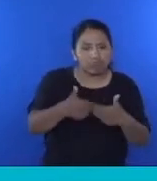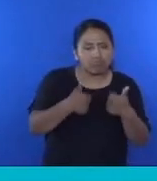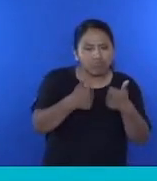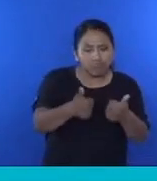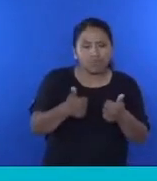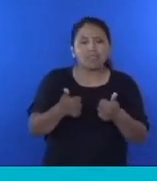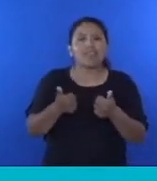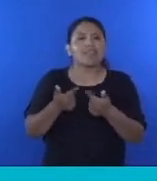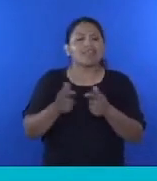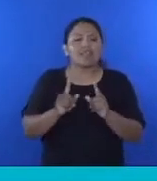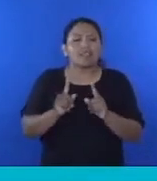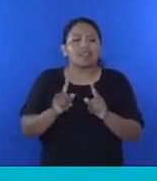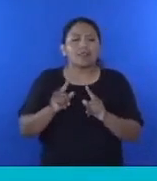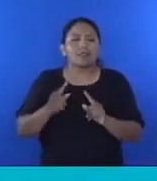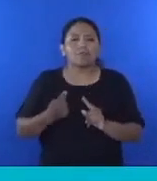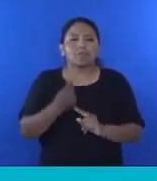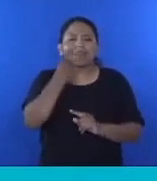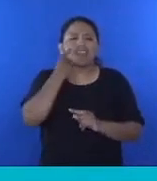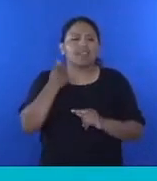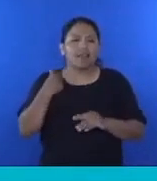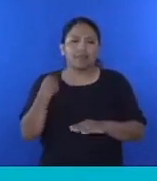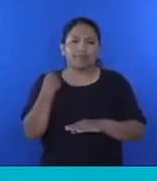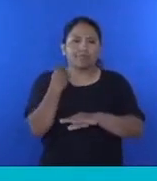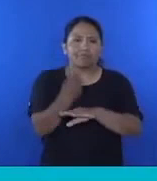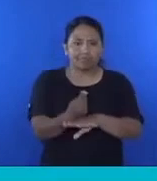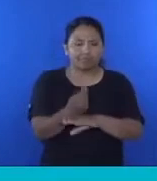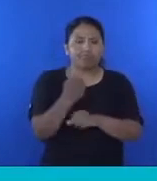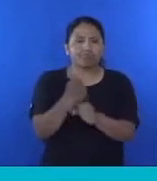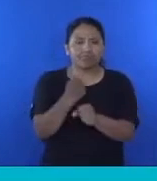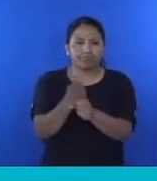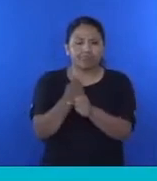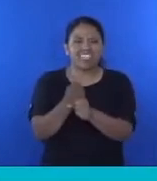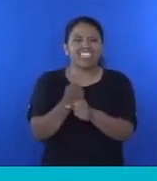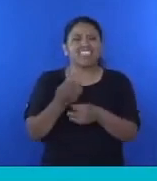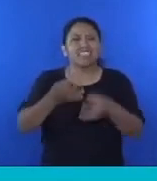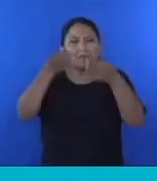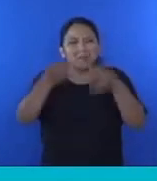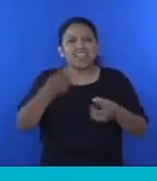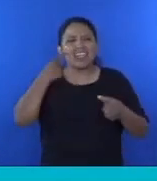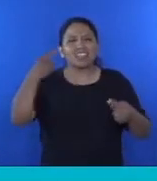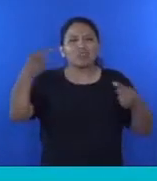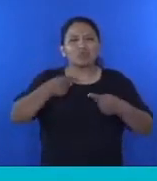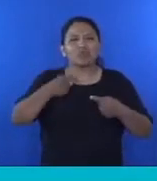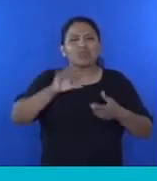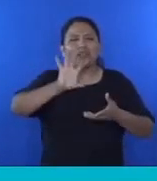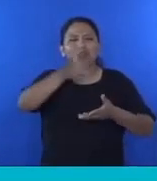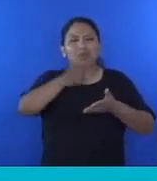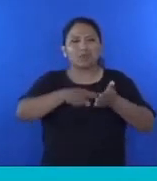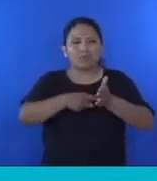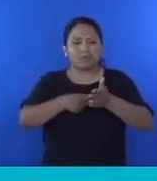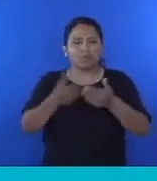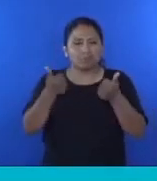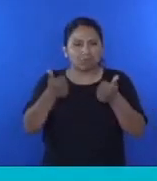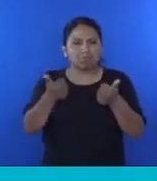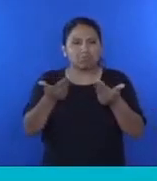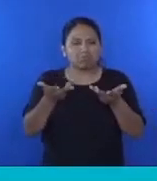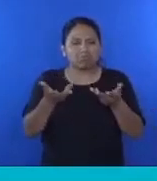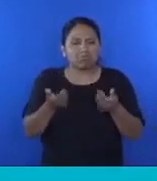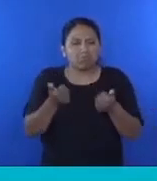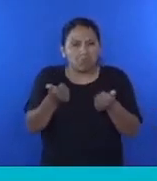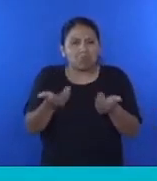trabajando desde el día que asumimos, y eso le hace bien a la institucionalidad de la provincia de Buenos Aires. Le hace